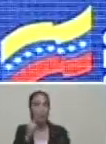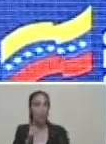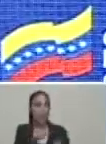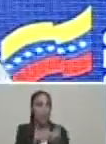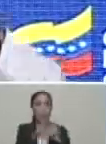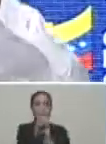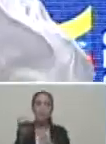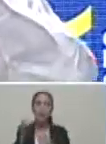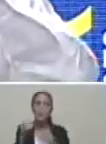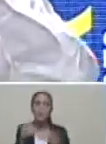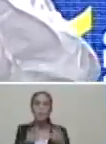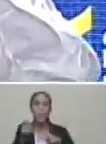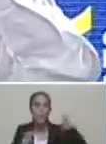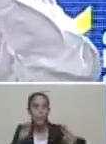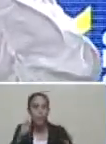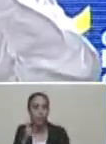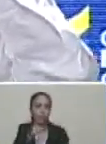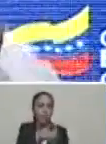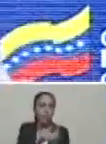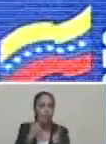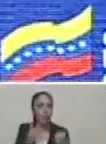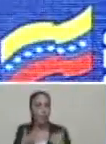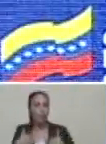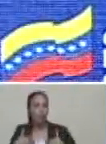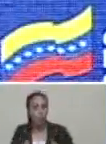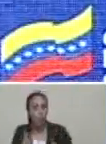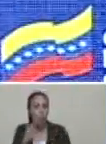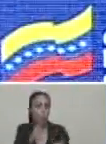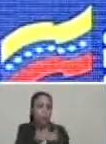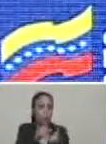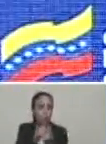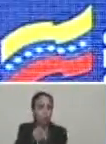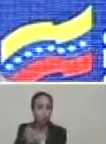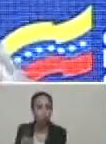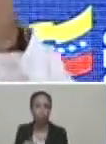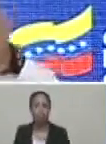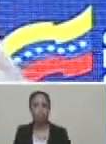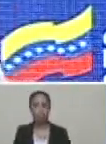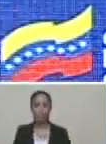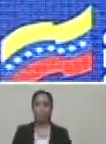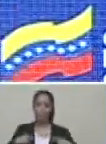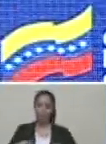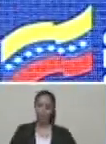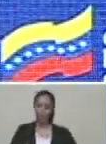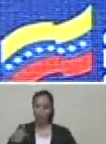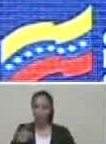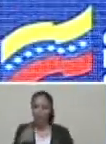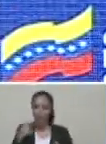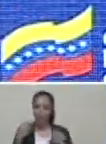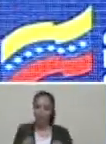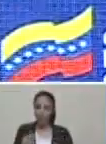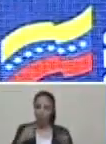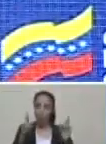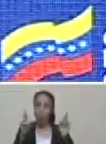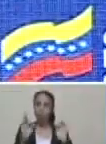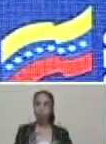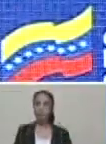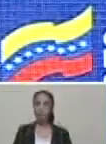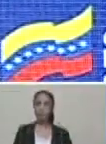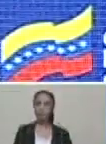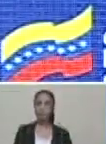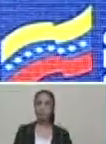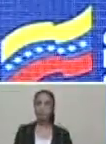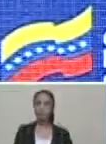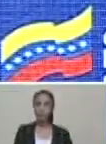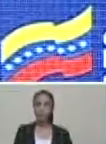no. Una política profunda de salud humanitaria, de verdad, ojalá. Es mucho pedir, ¿verdad? Porque no